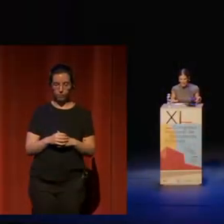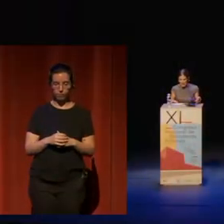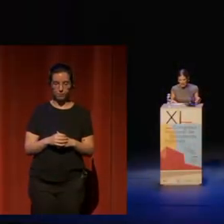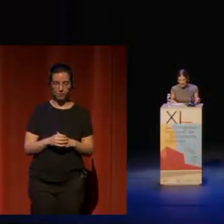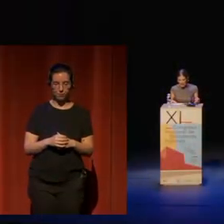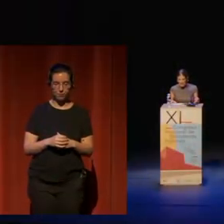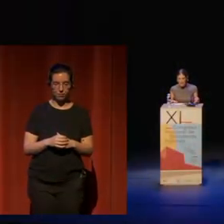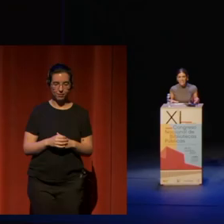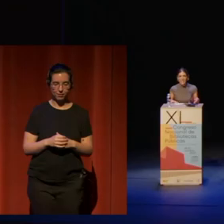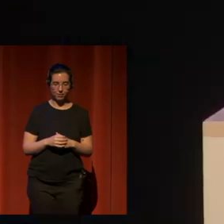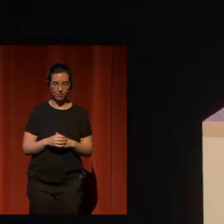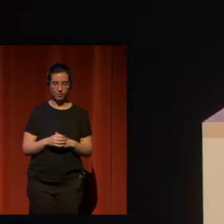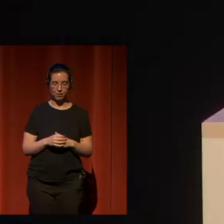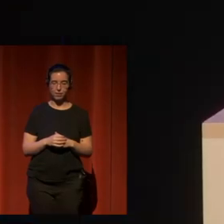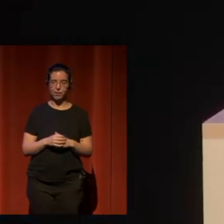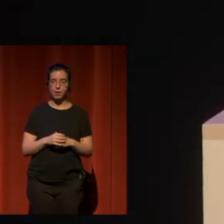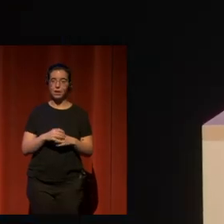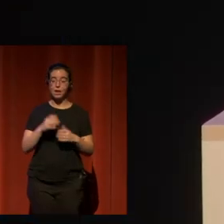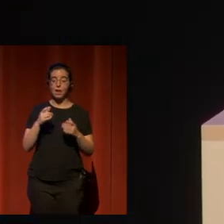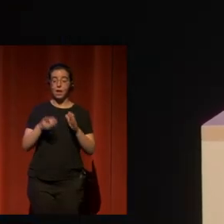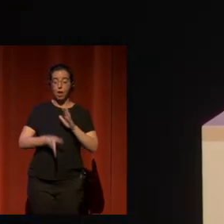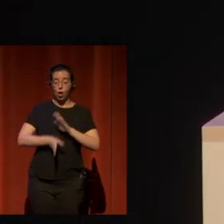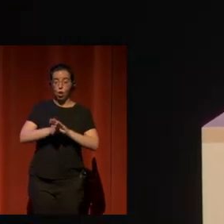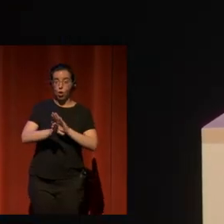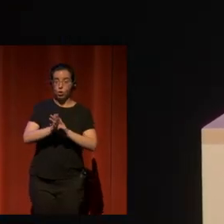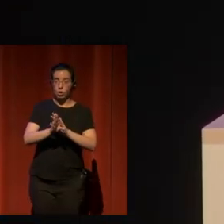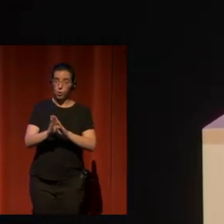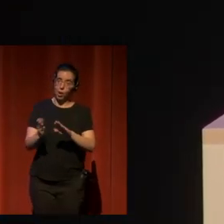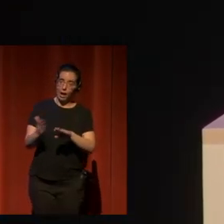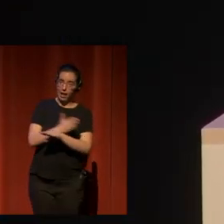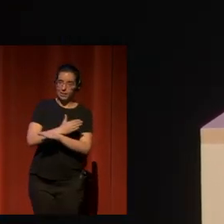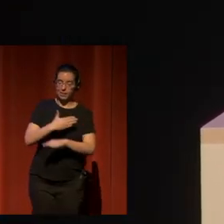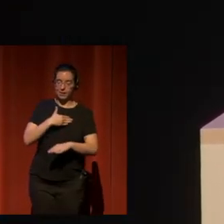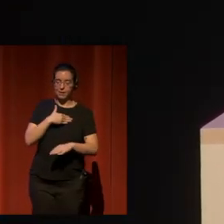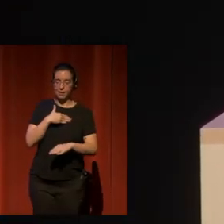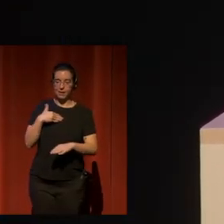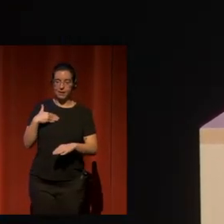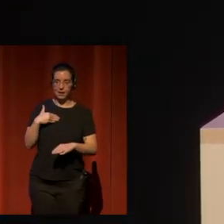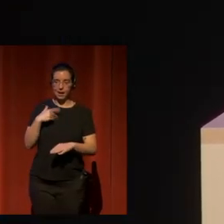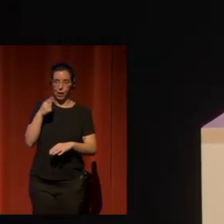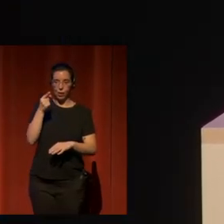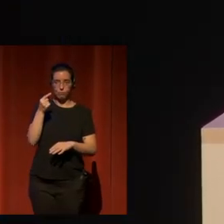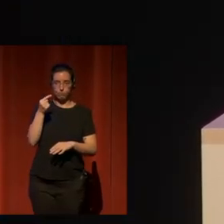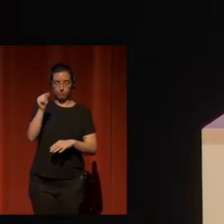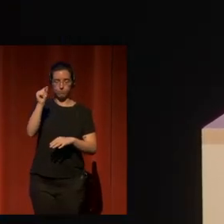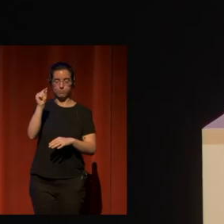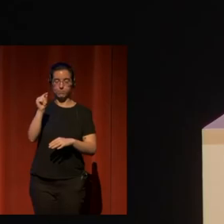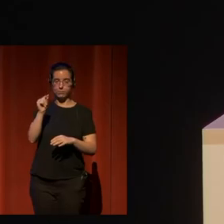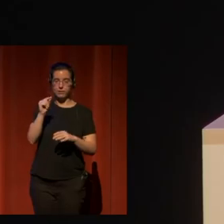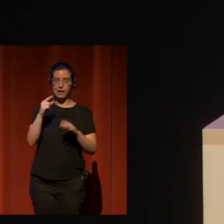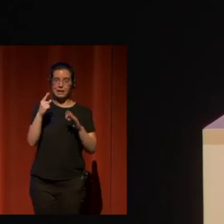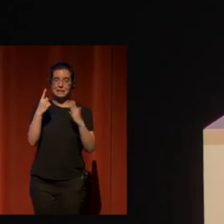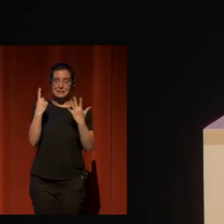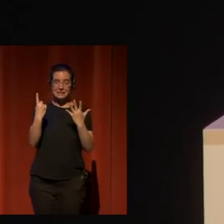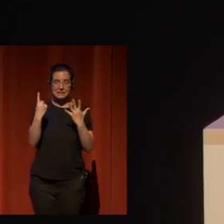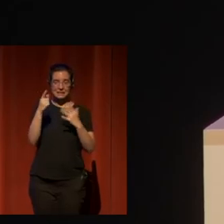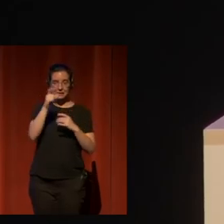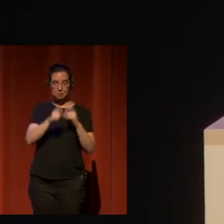Bueno, pues antes de continuar, queríamos hacer una mención a 6